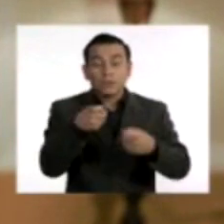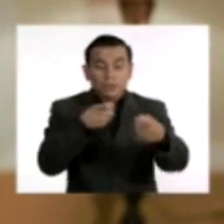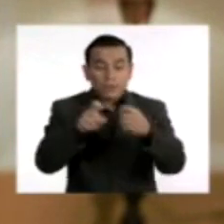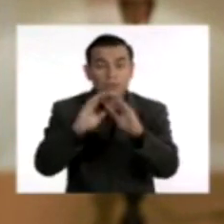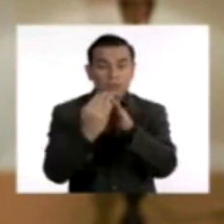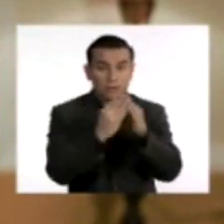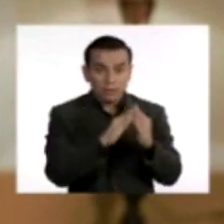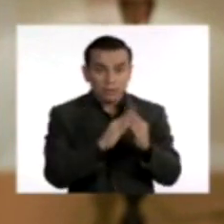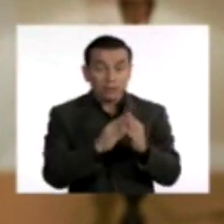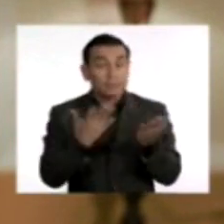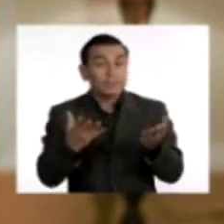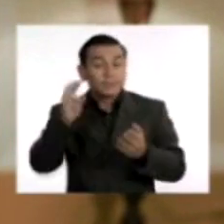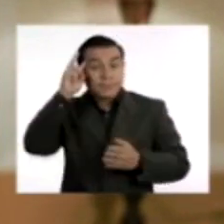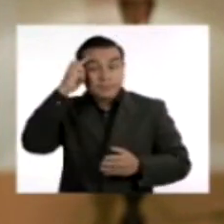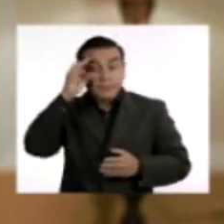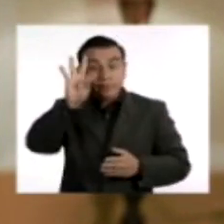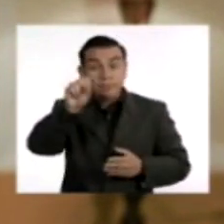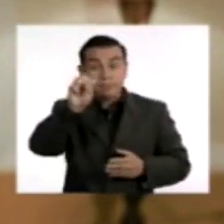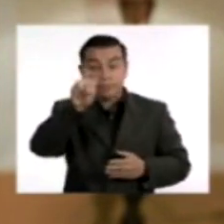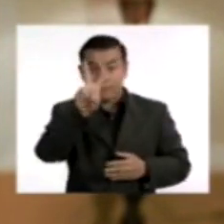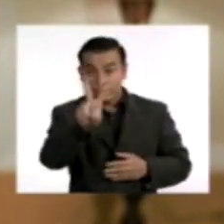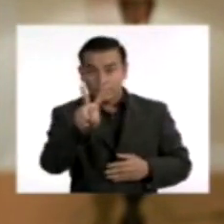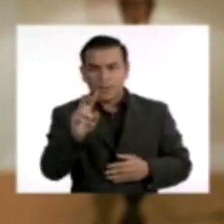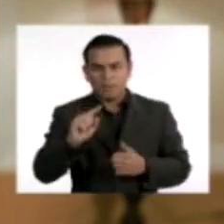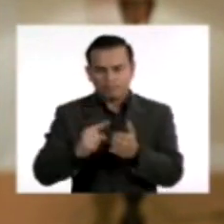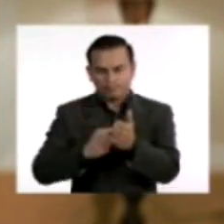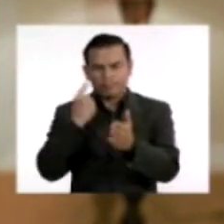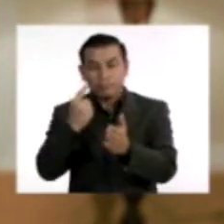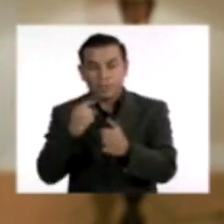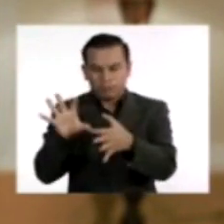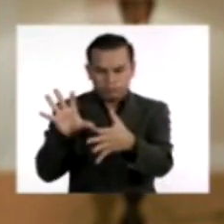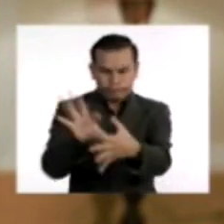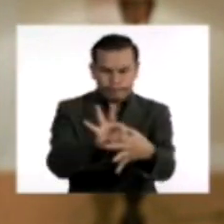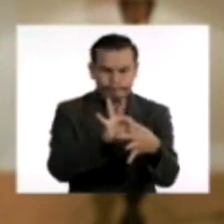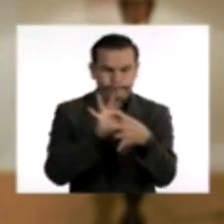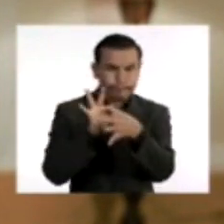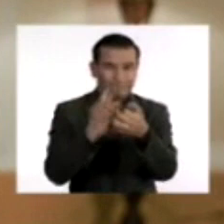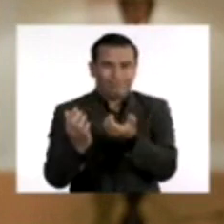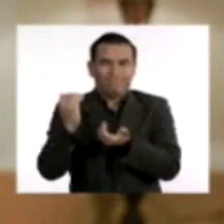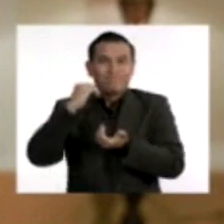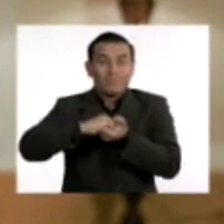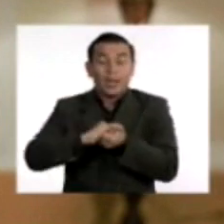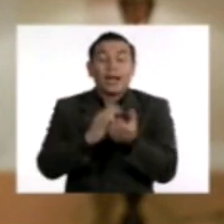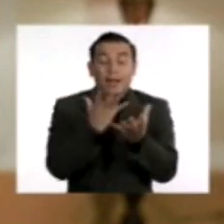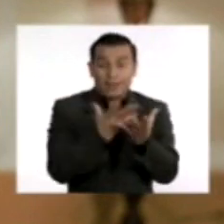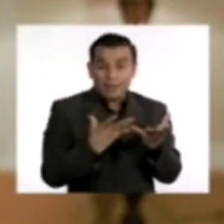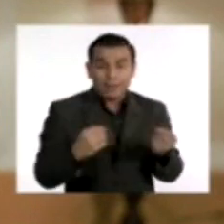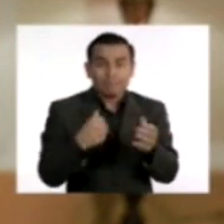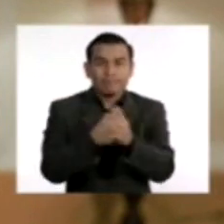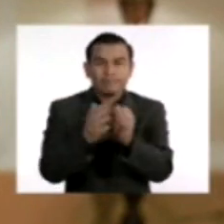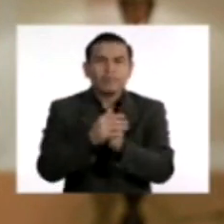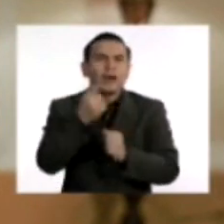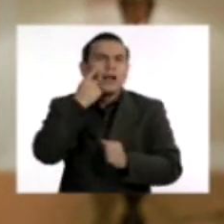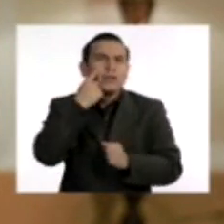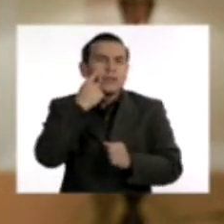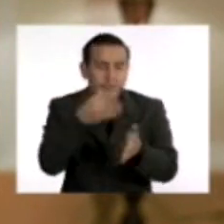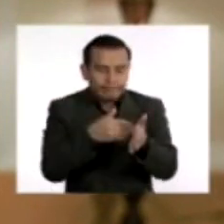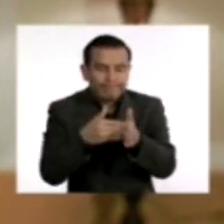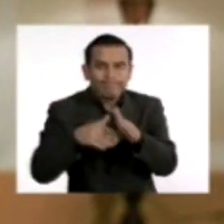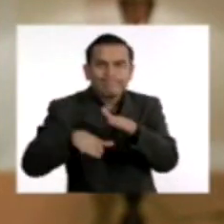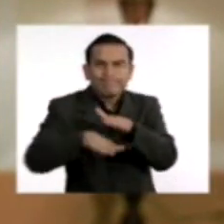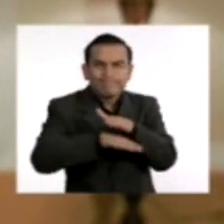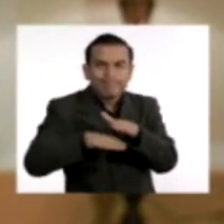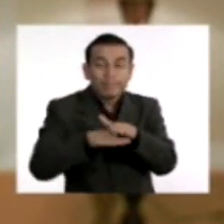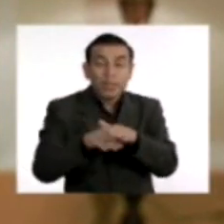Territorial. Así fue el llamado que el presidente Nayib Bukele hizo a los diputados en cadena nacional la noche del miércoles para que aprueben los